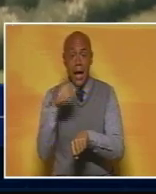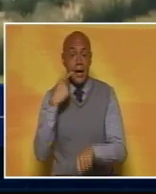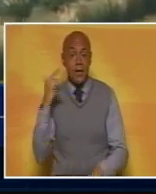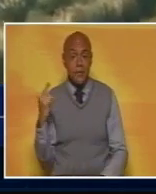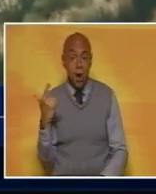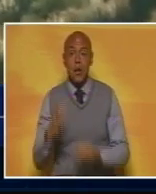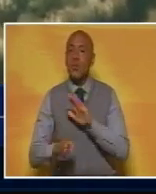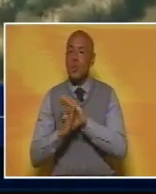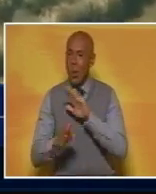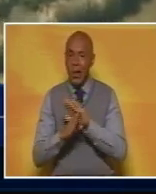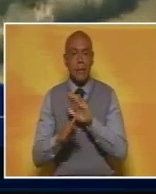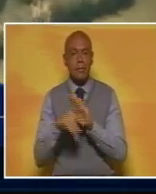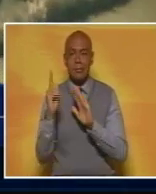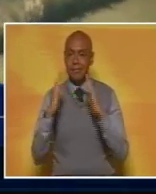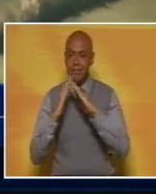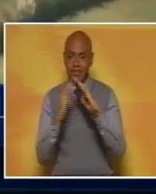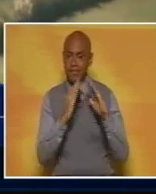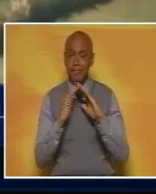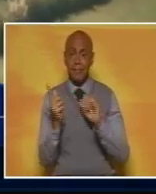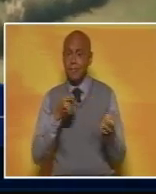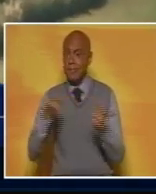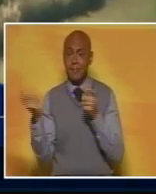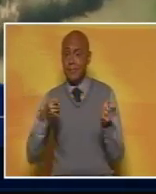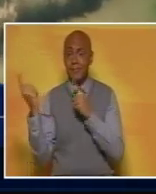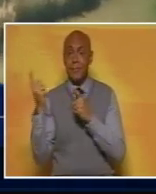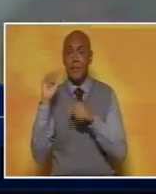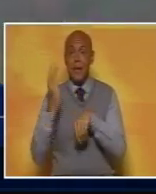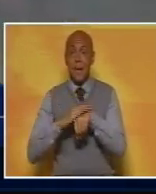a miles de personas evacuadas de sus casas tras